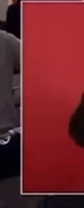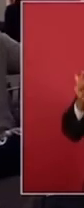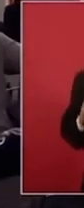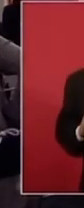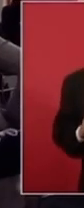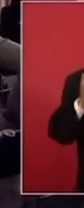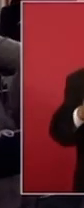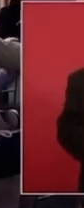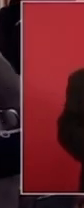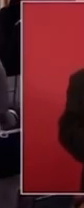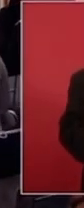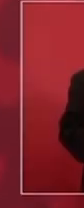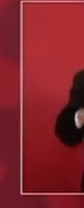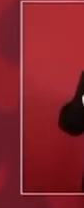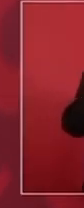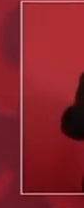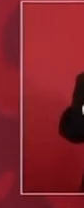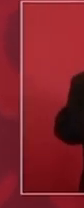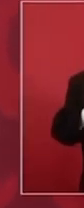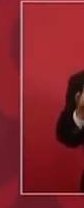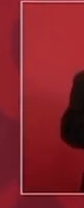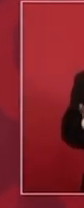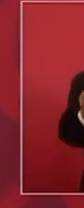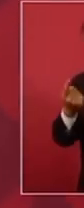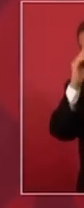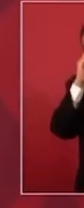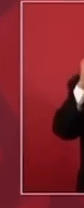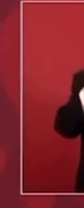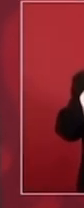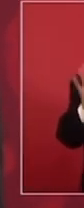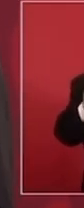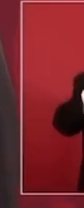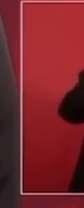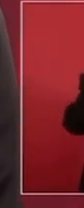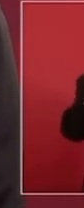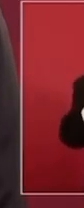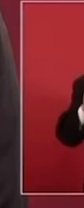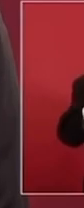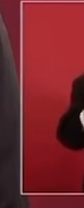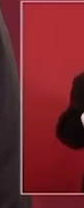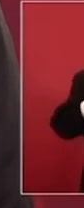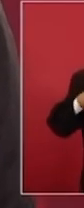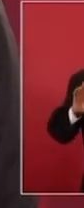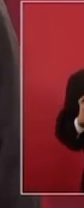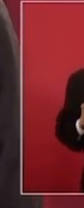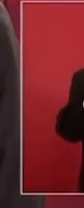Es poder discernir, no estar de acuerdo en todo,